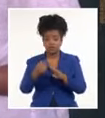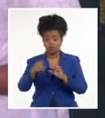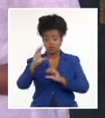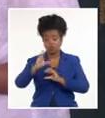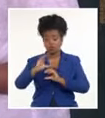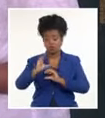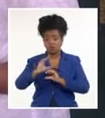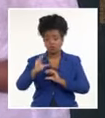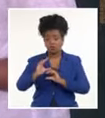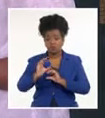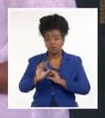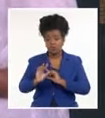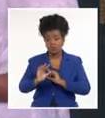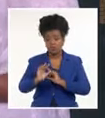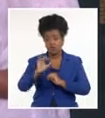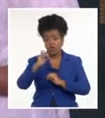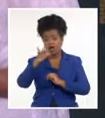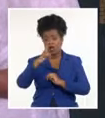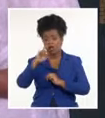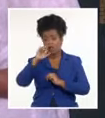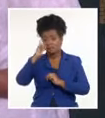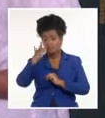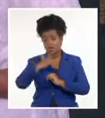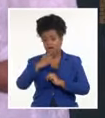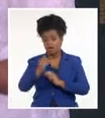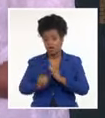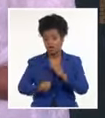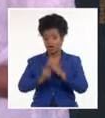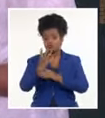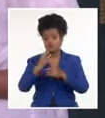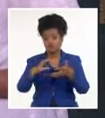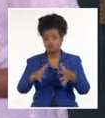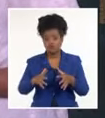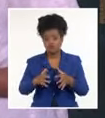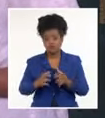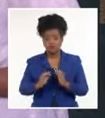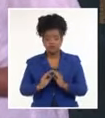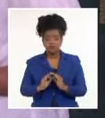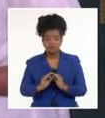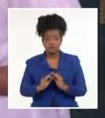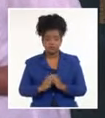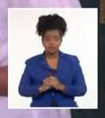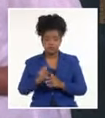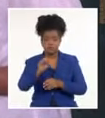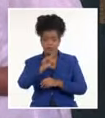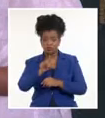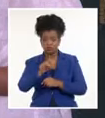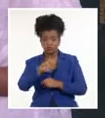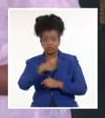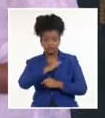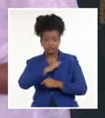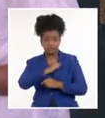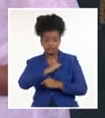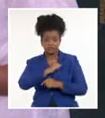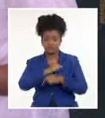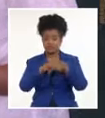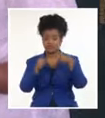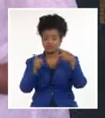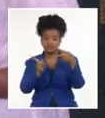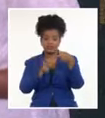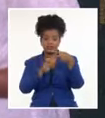ALBA, digamos, la creación de un mecanismo alterno a la OEA? Esa sería la primera pregunta. Y en segundo lugar,